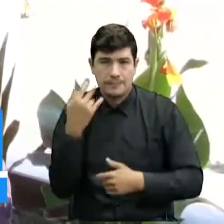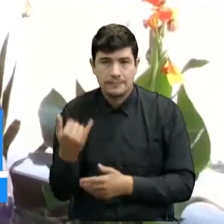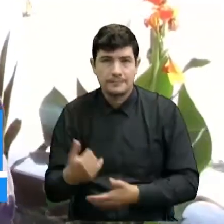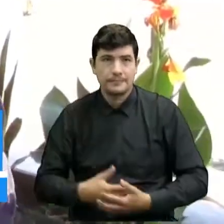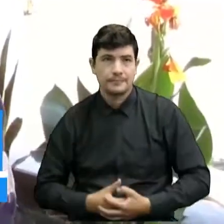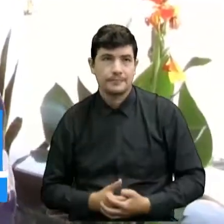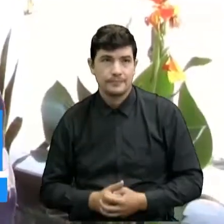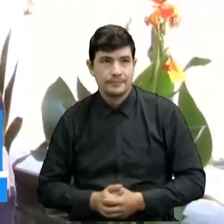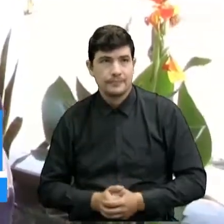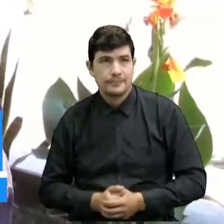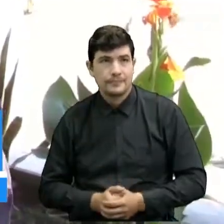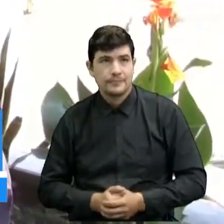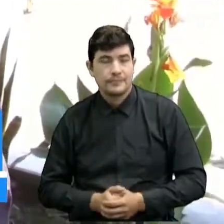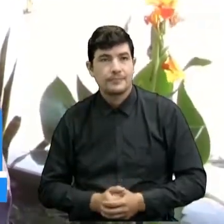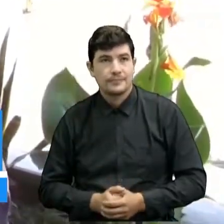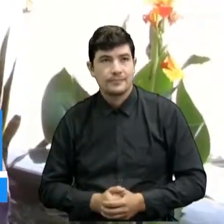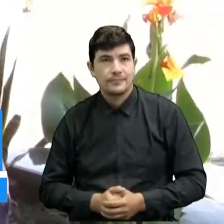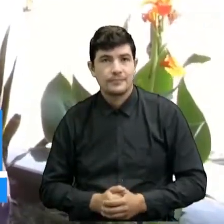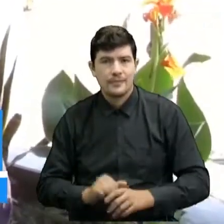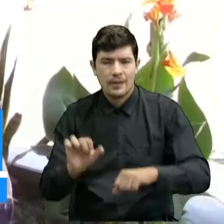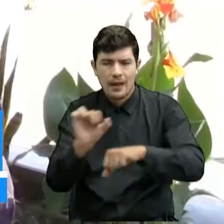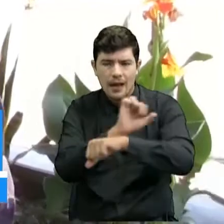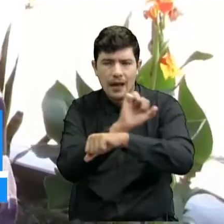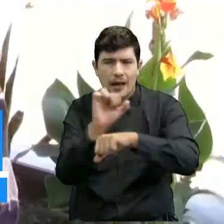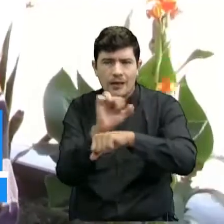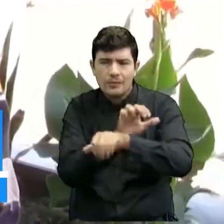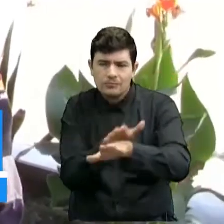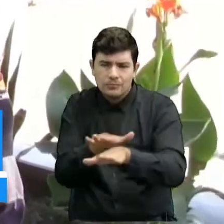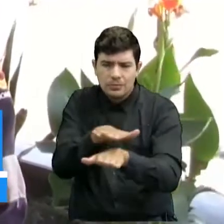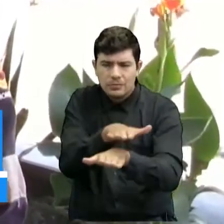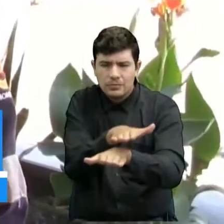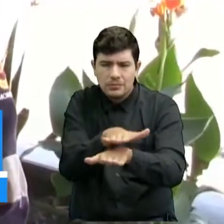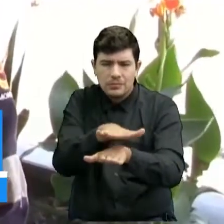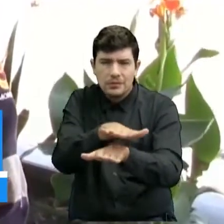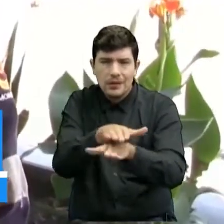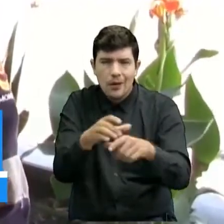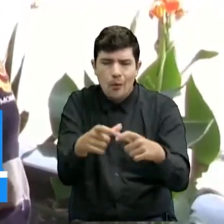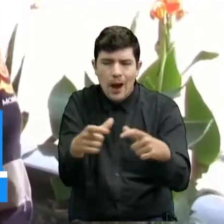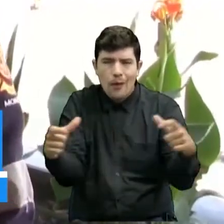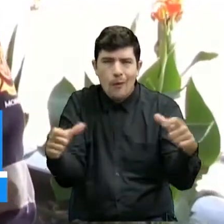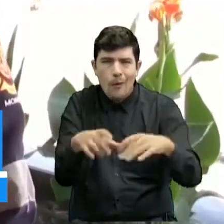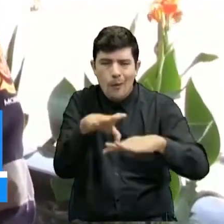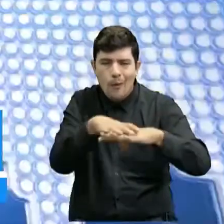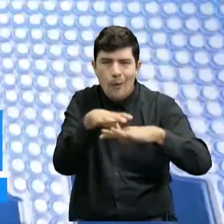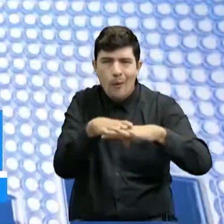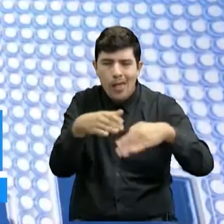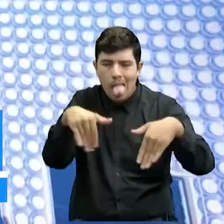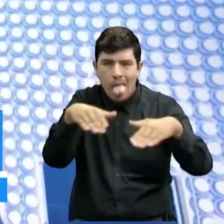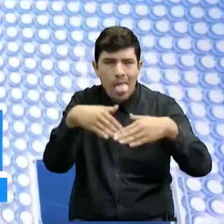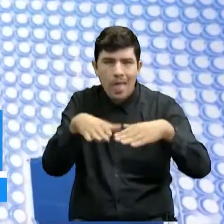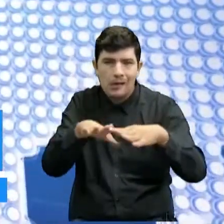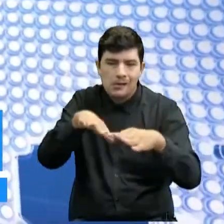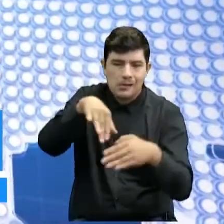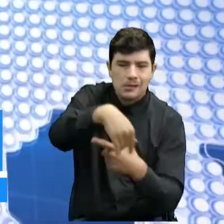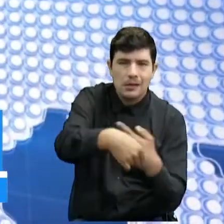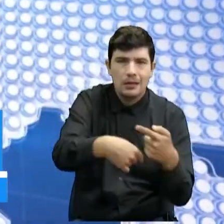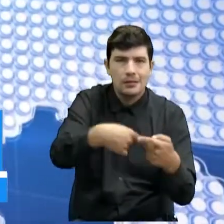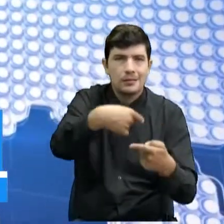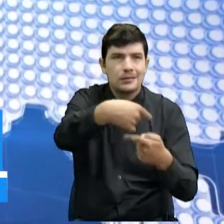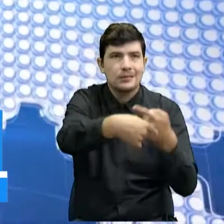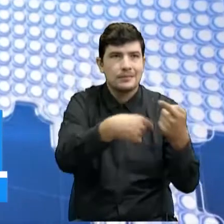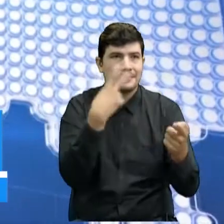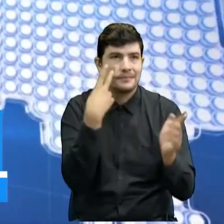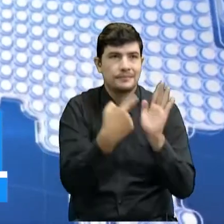una alcantarilla, sí, con 5 ocupantes, también pérdida total del vehículo. La cuadrilla retornaba